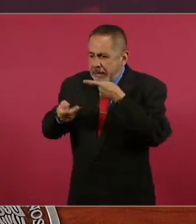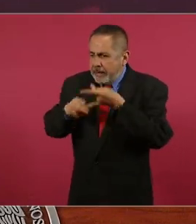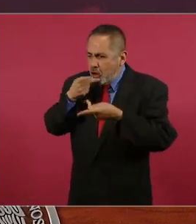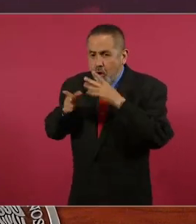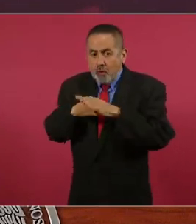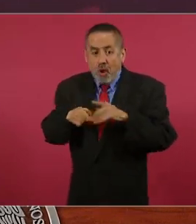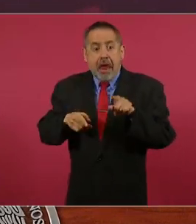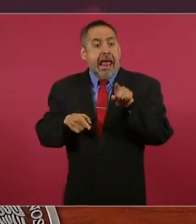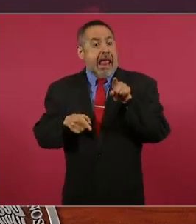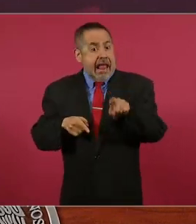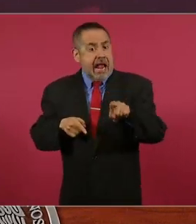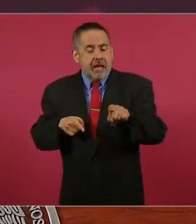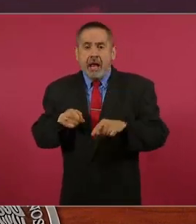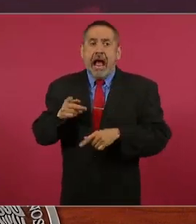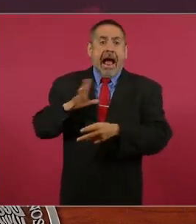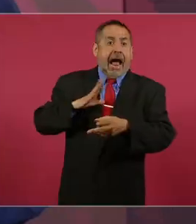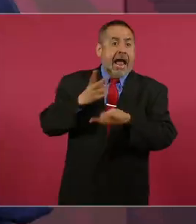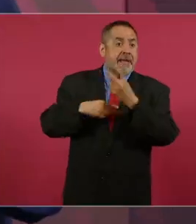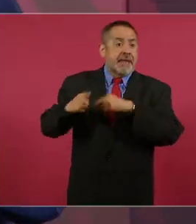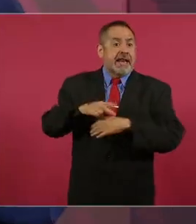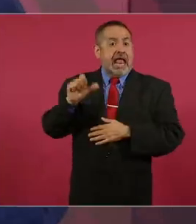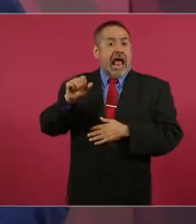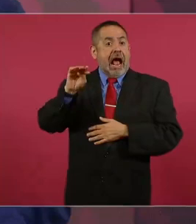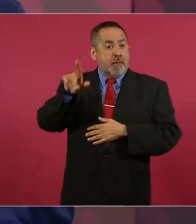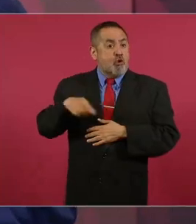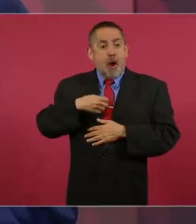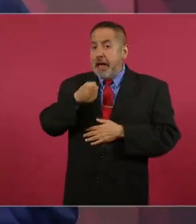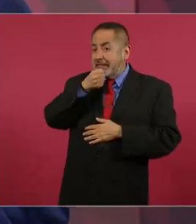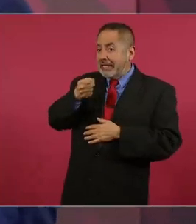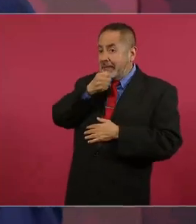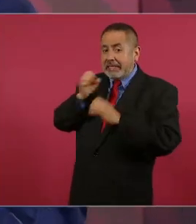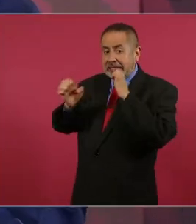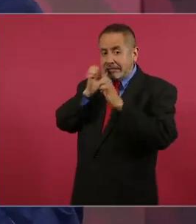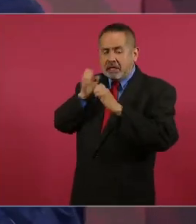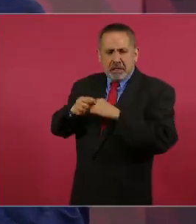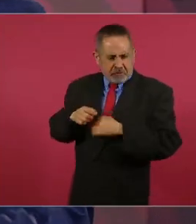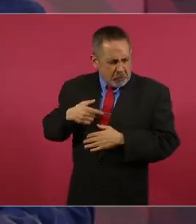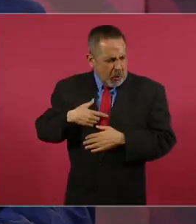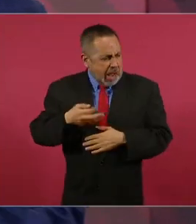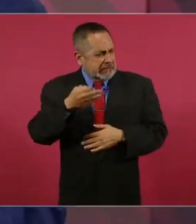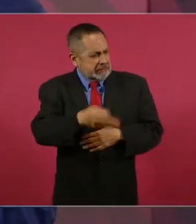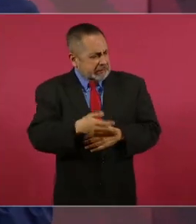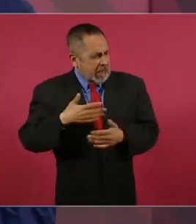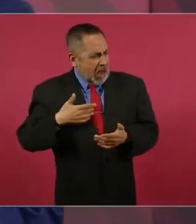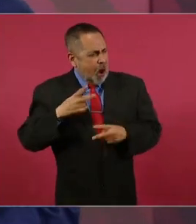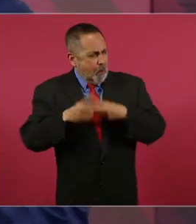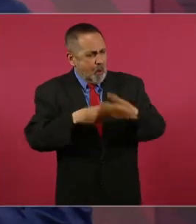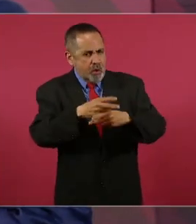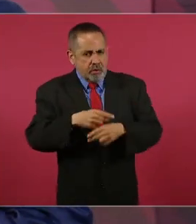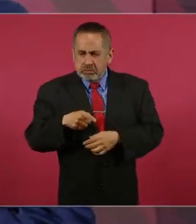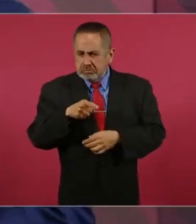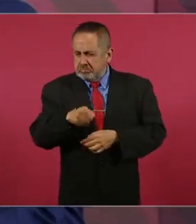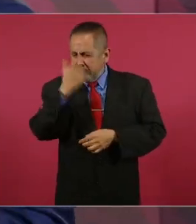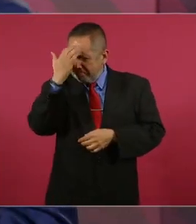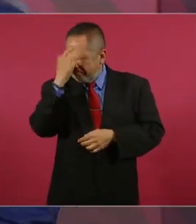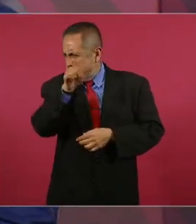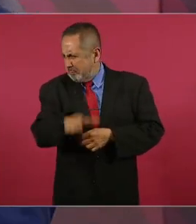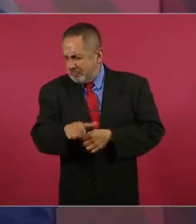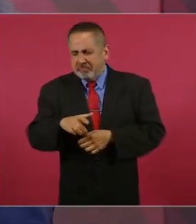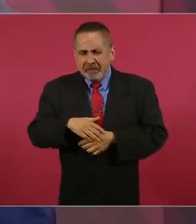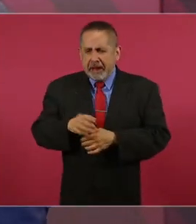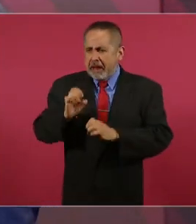anuncia de que voy a ir yo y que me va a hacer entrevista. Y acepté la entrevista también porque se trataba de él y